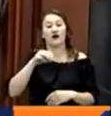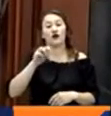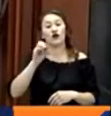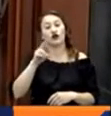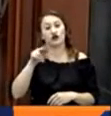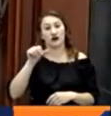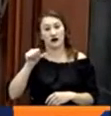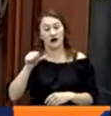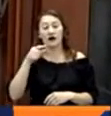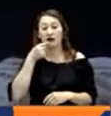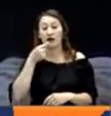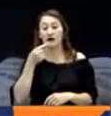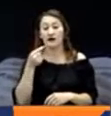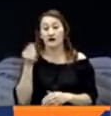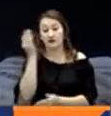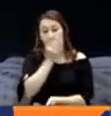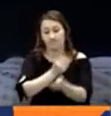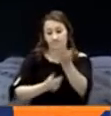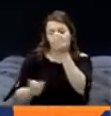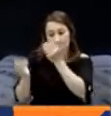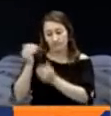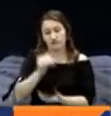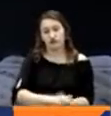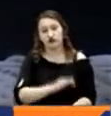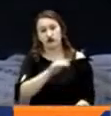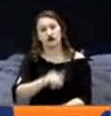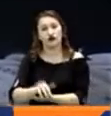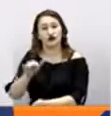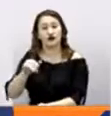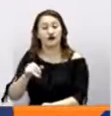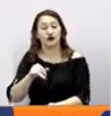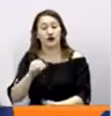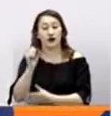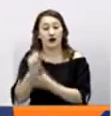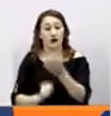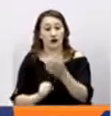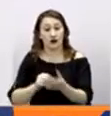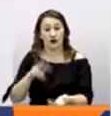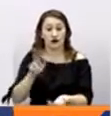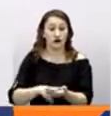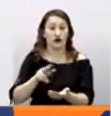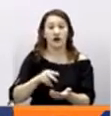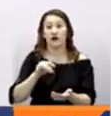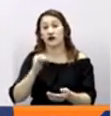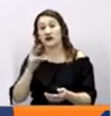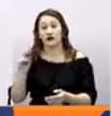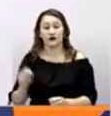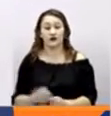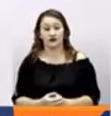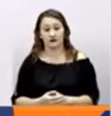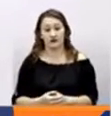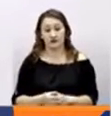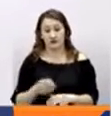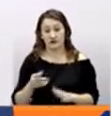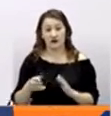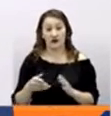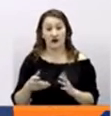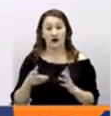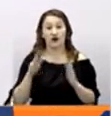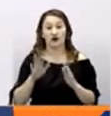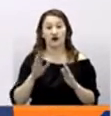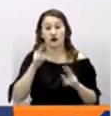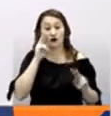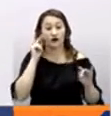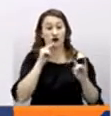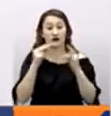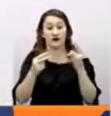de la Corte, analizarán el expediente para la despenalización del aborto. Desde Causa Justa lo que se está proponiendo es una regulación enteramente desde el punto de